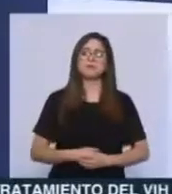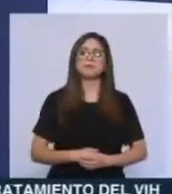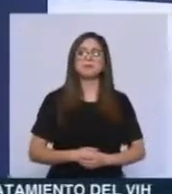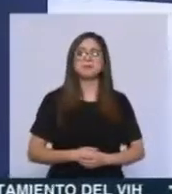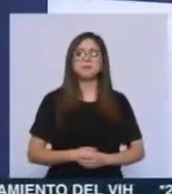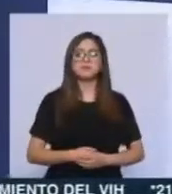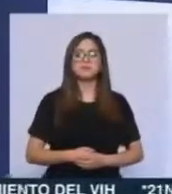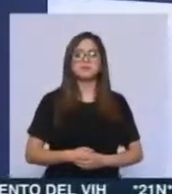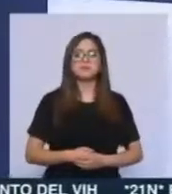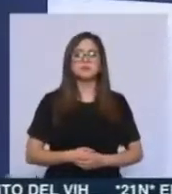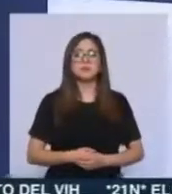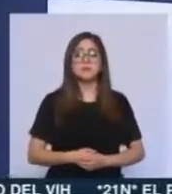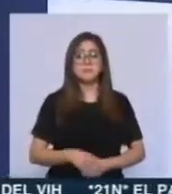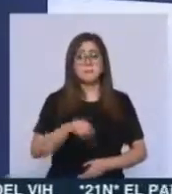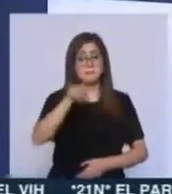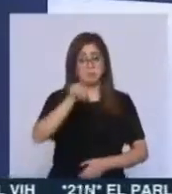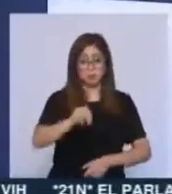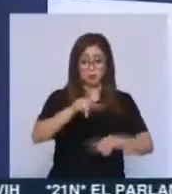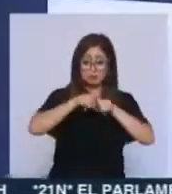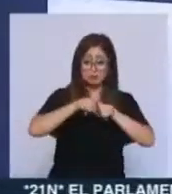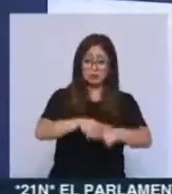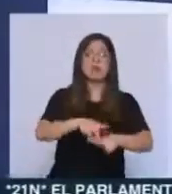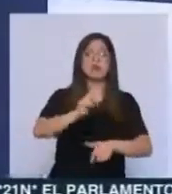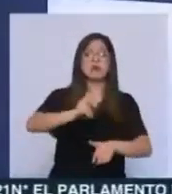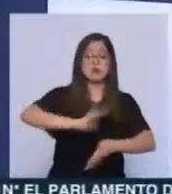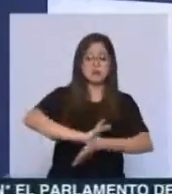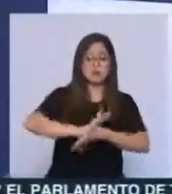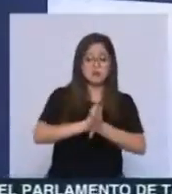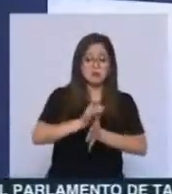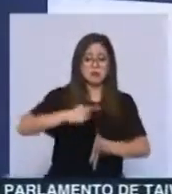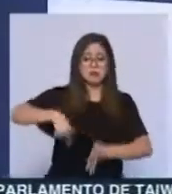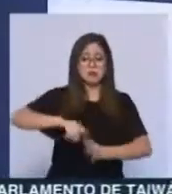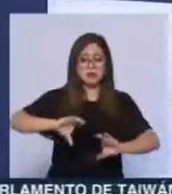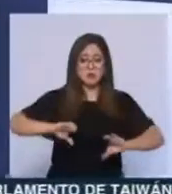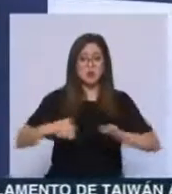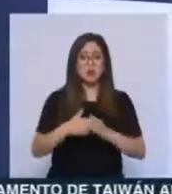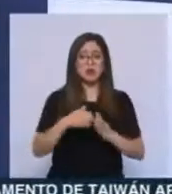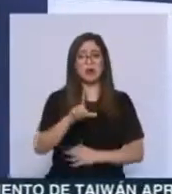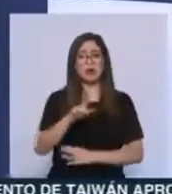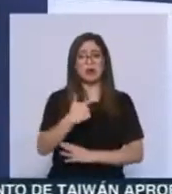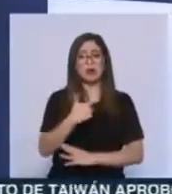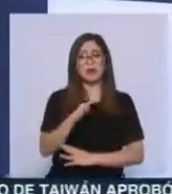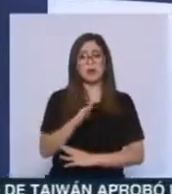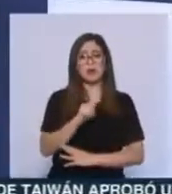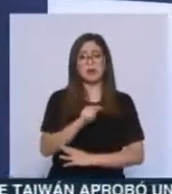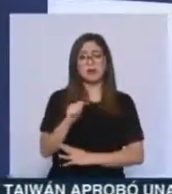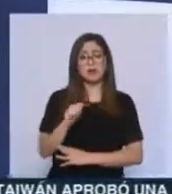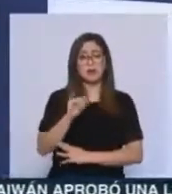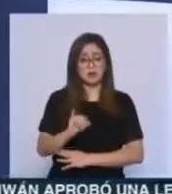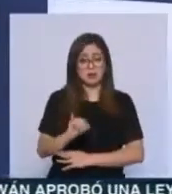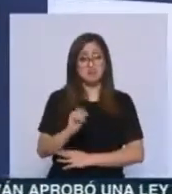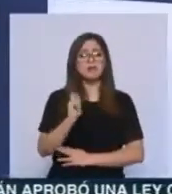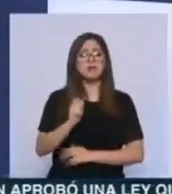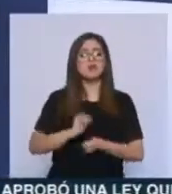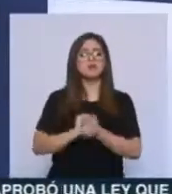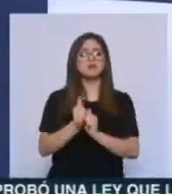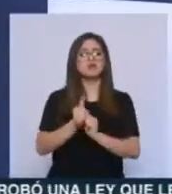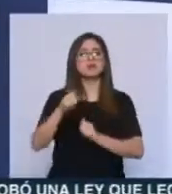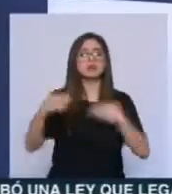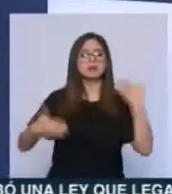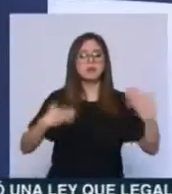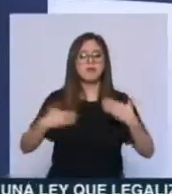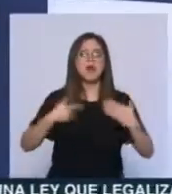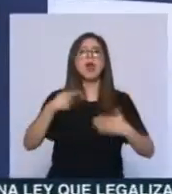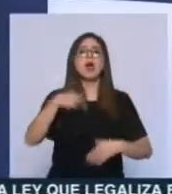justo con el compromiso de erradicar la discriminación contra la comunidad de la diversidad sexual es como se celebró la lucha contra la